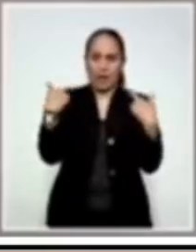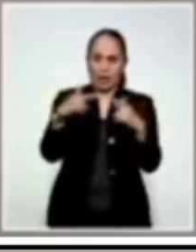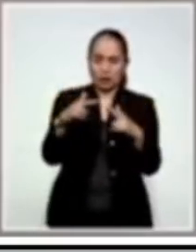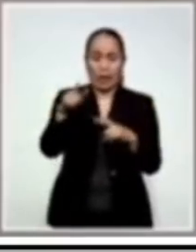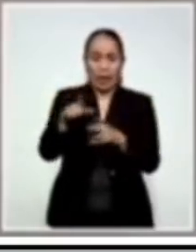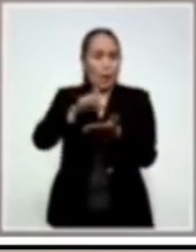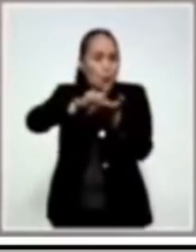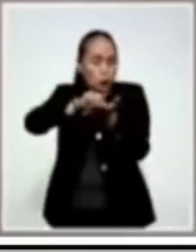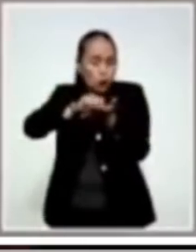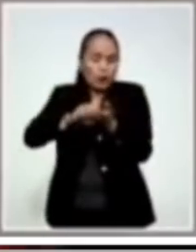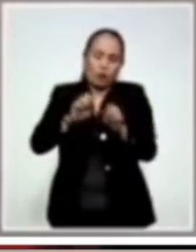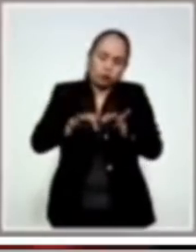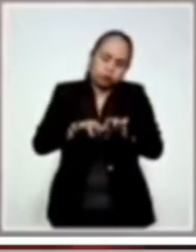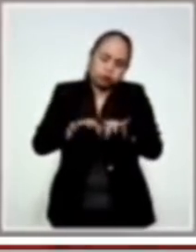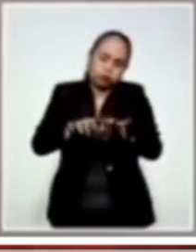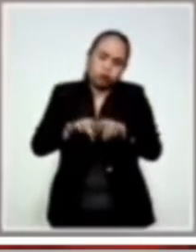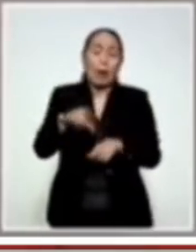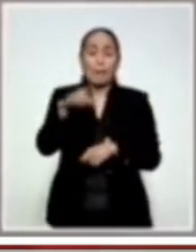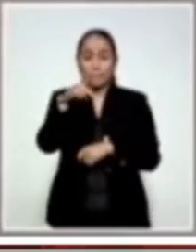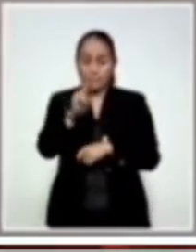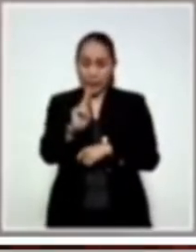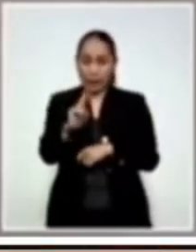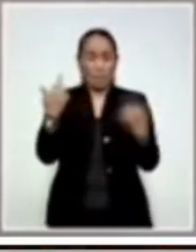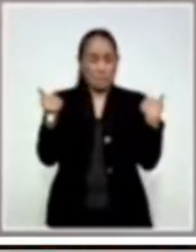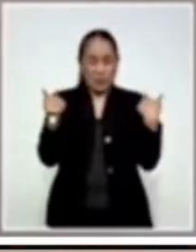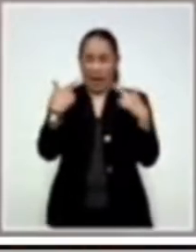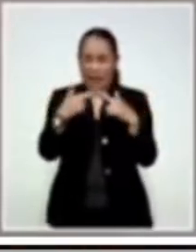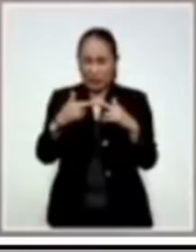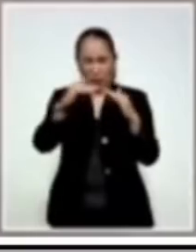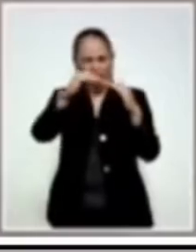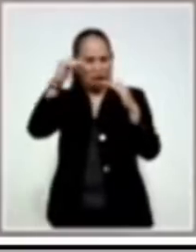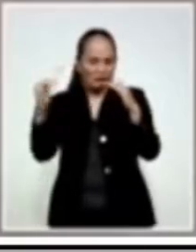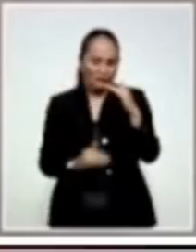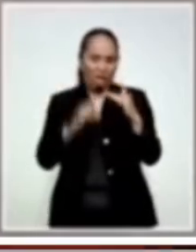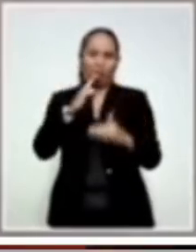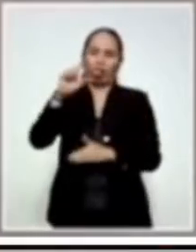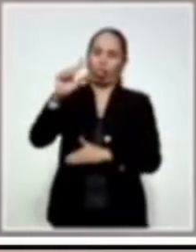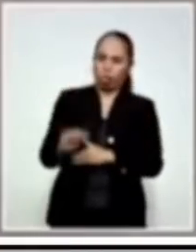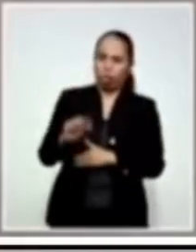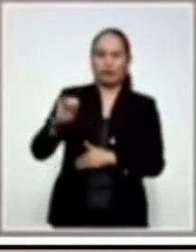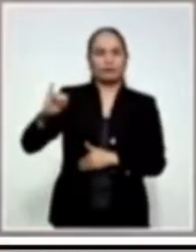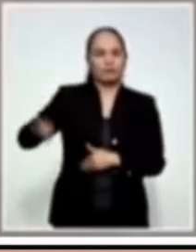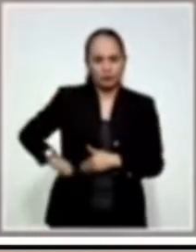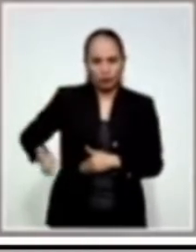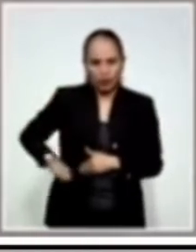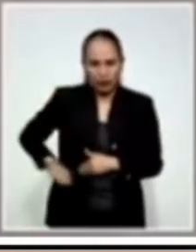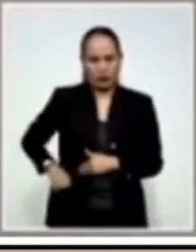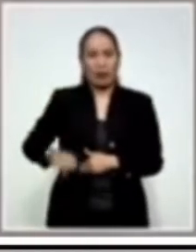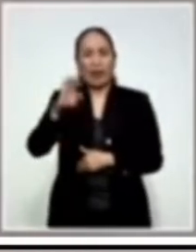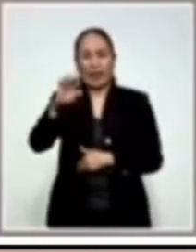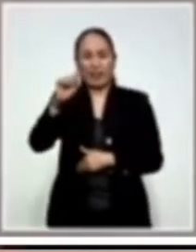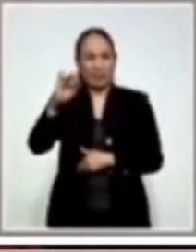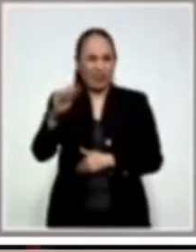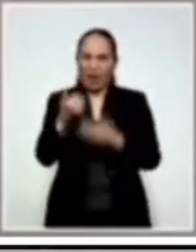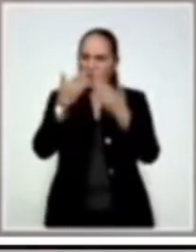tuiteros, pero que como académicos no dejan de ser unos mediocres, interesados y faltos de ética, de